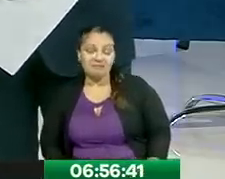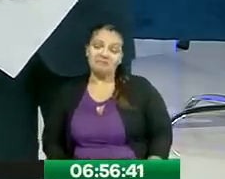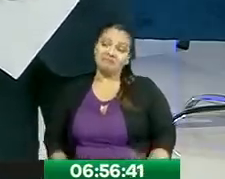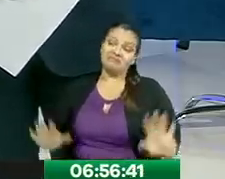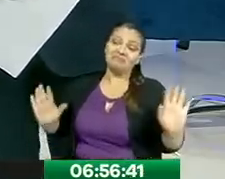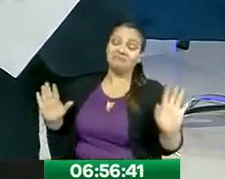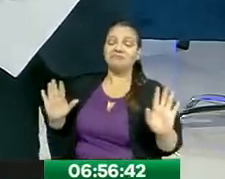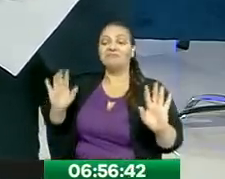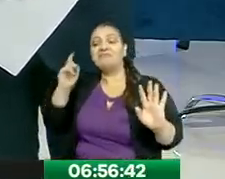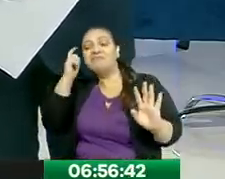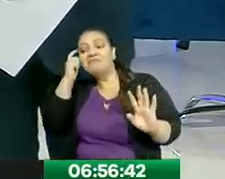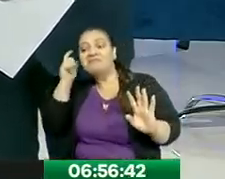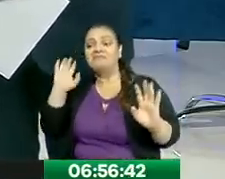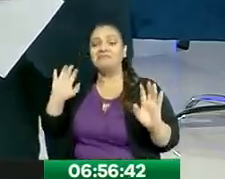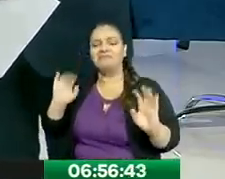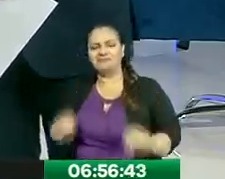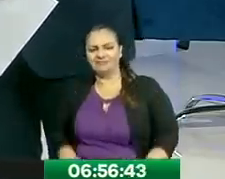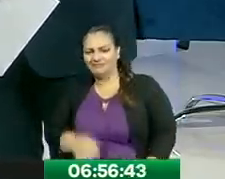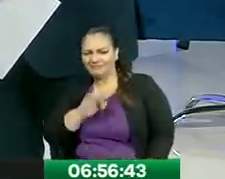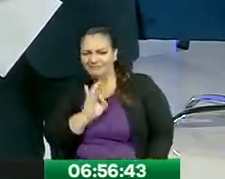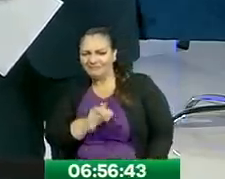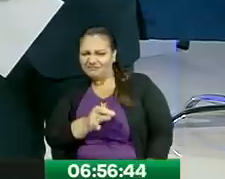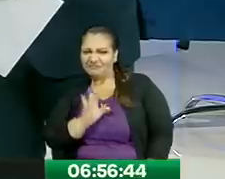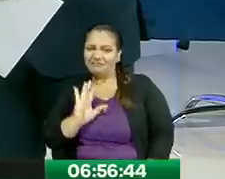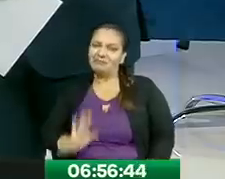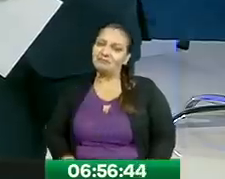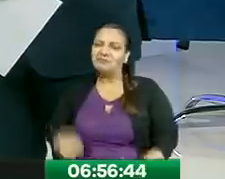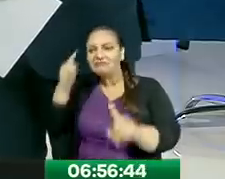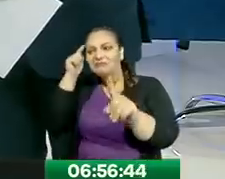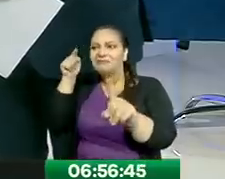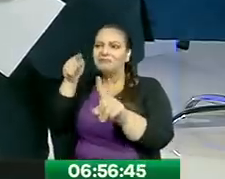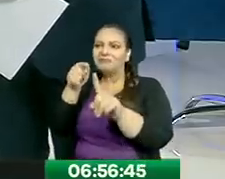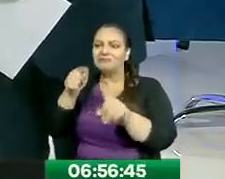dieta y poder ser esa bruja